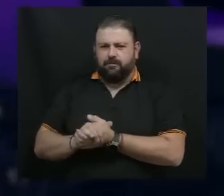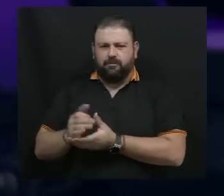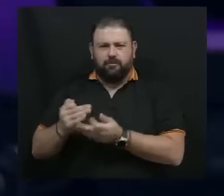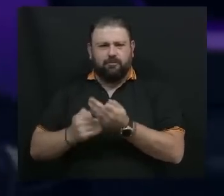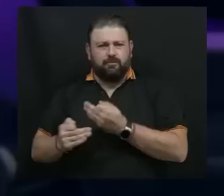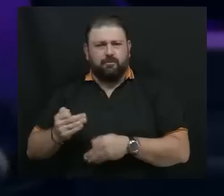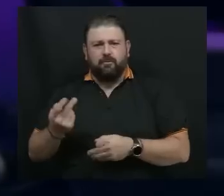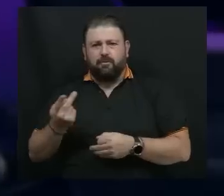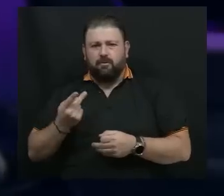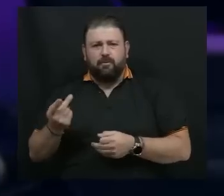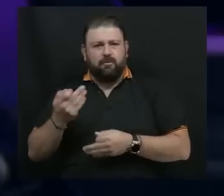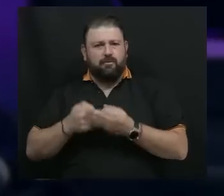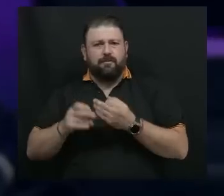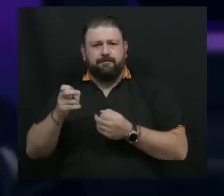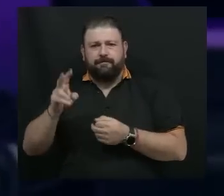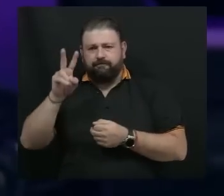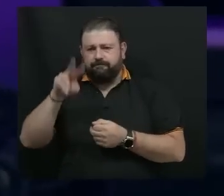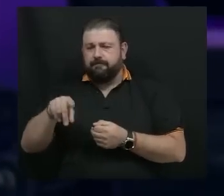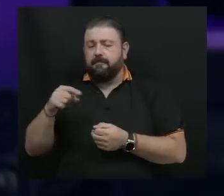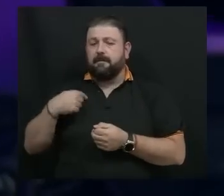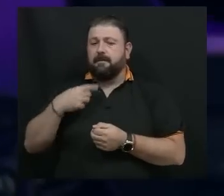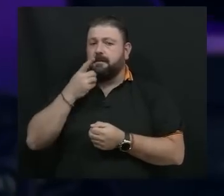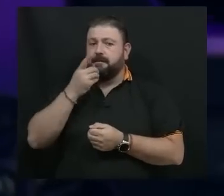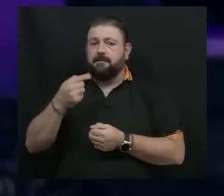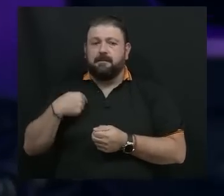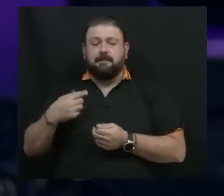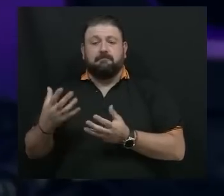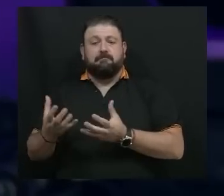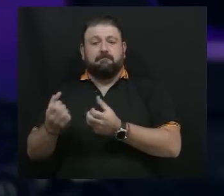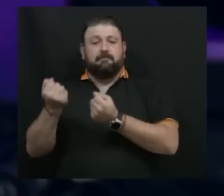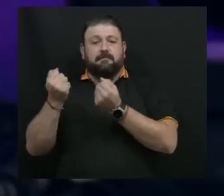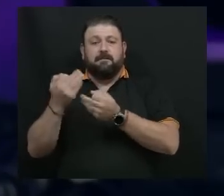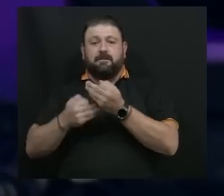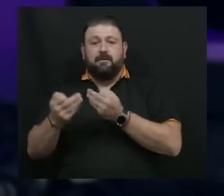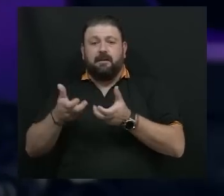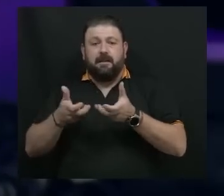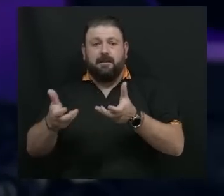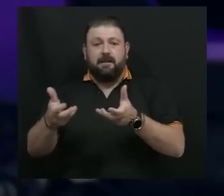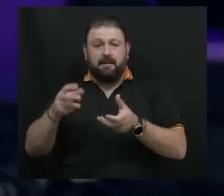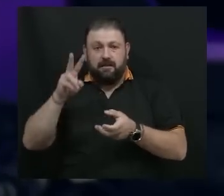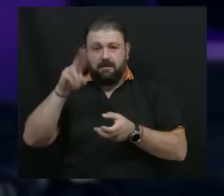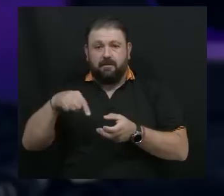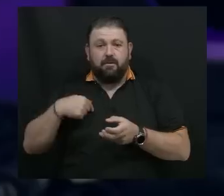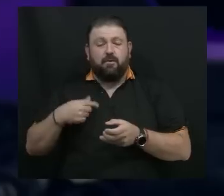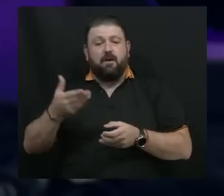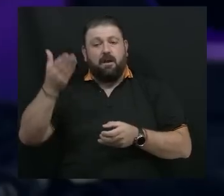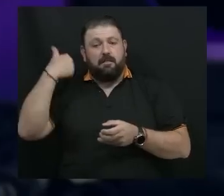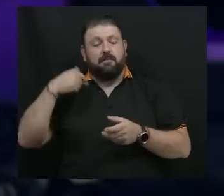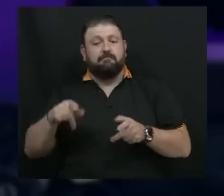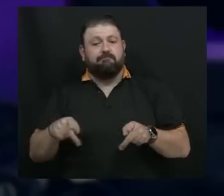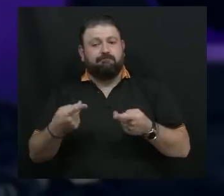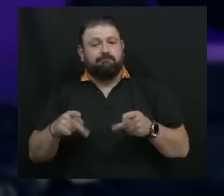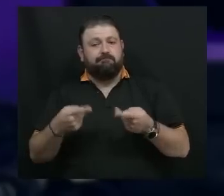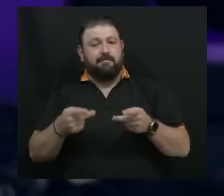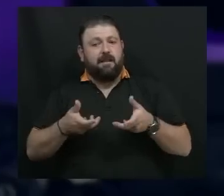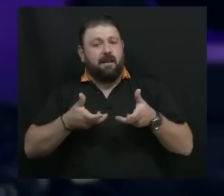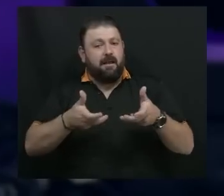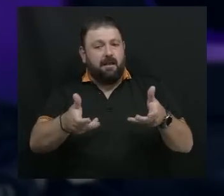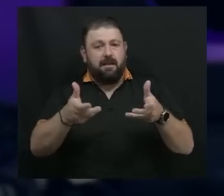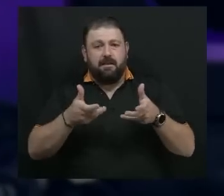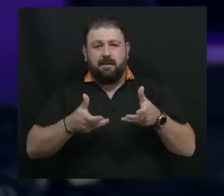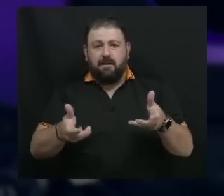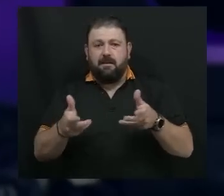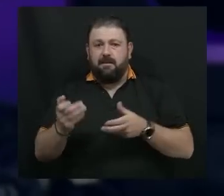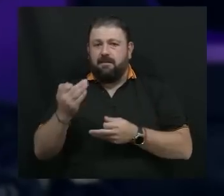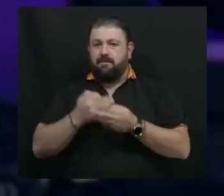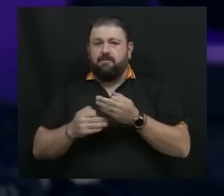Jocosamente él dice que me rescató de las calles. Hace 20 años yo trabajaba en la calle como vendedora ambulante, afuera de un almacén